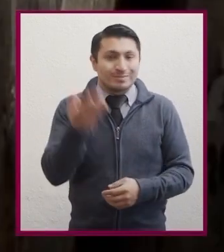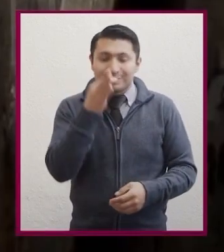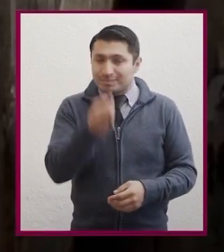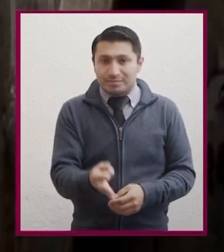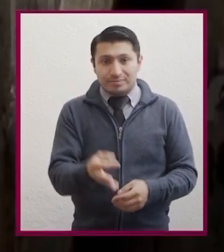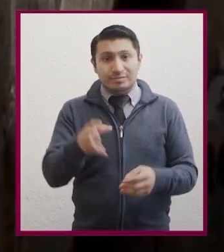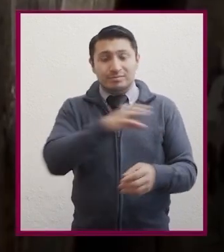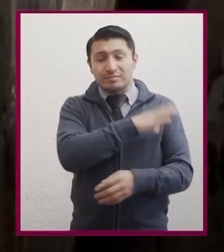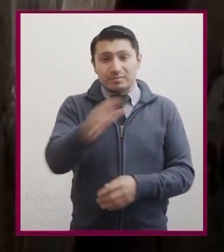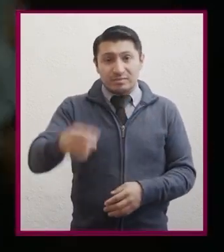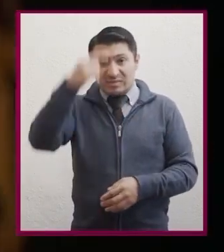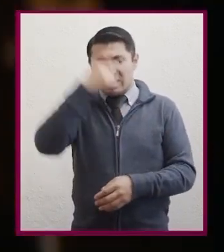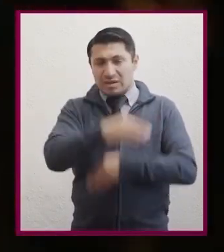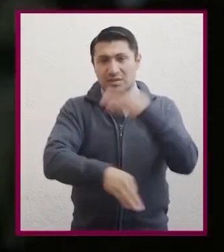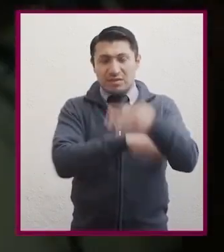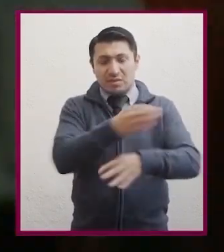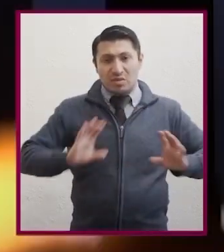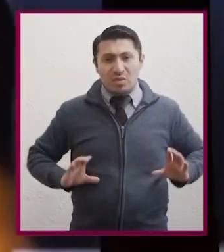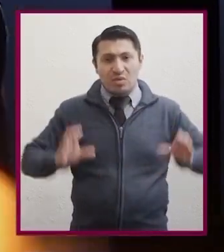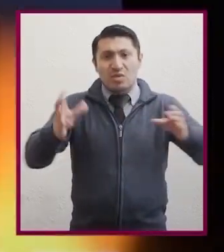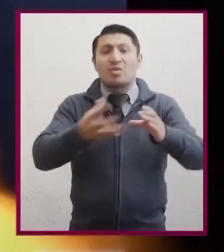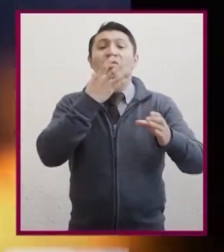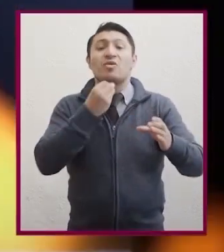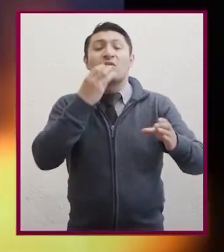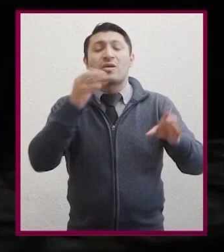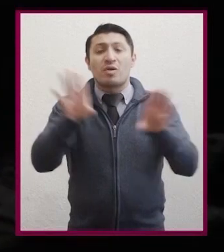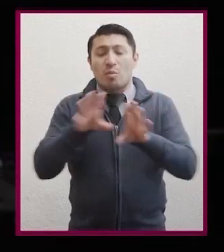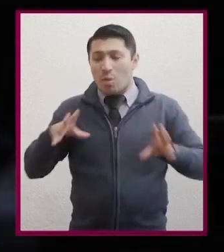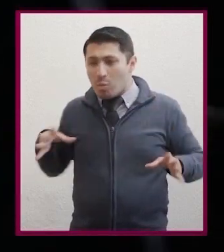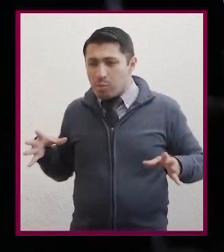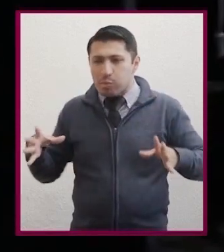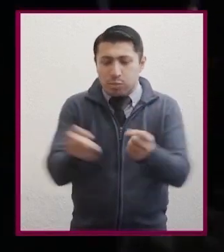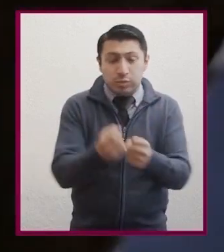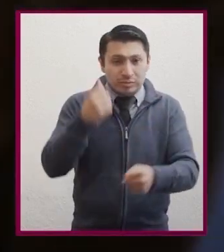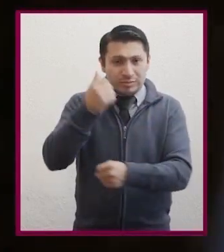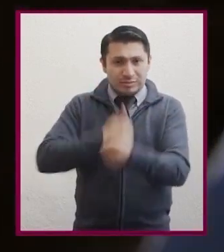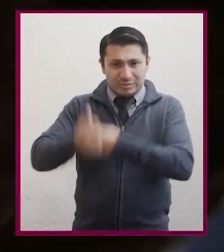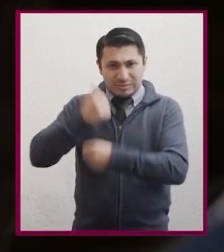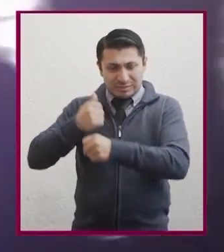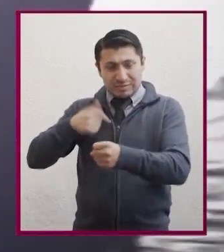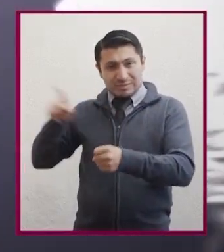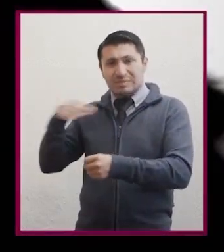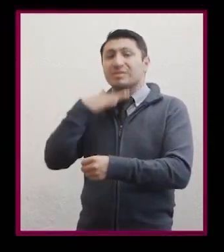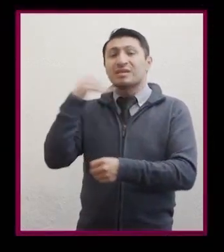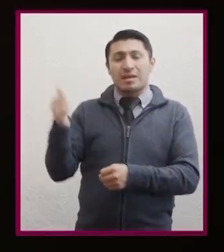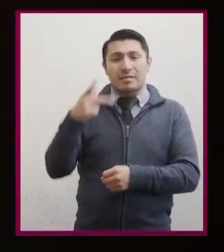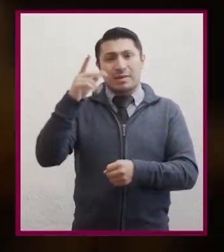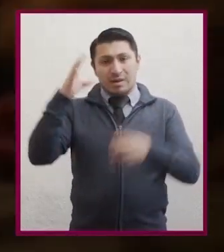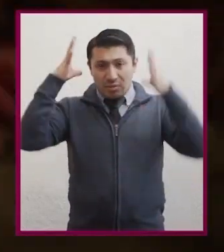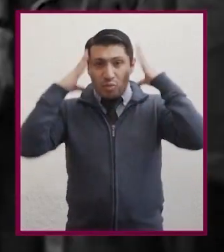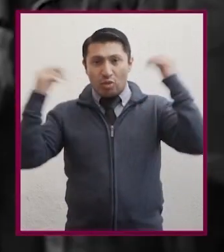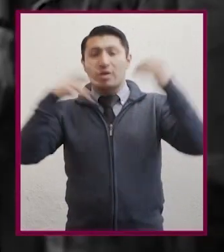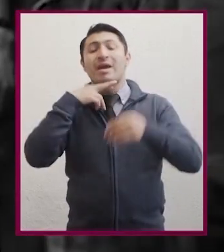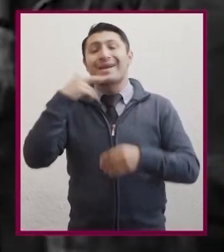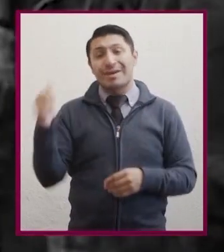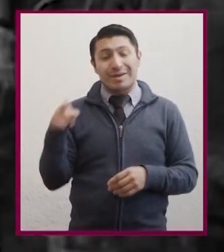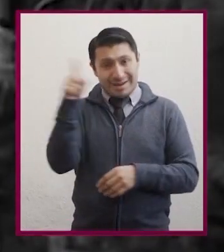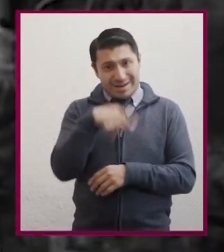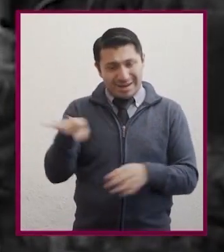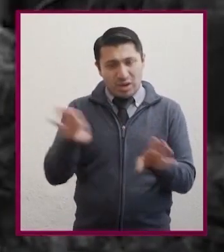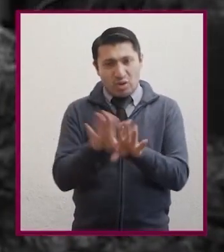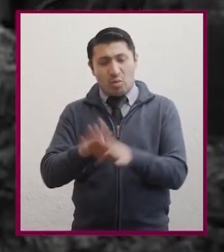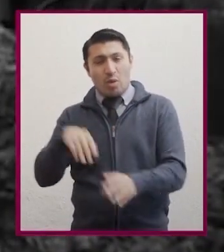destinaron a toda la población judía que había sido capturada en los años anteriores en Alemania, Polonia y Rusia. En ellos